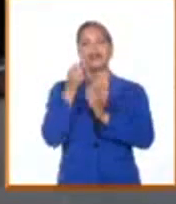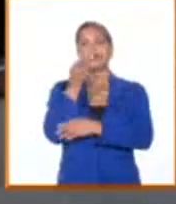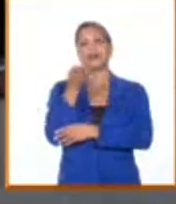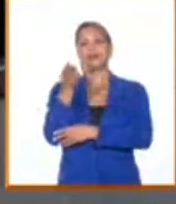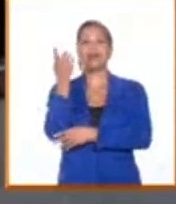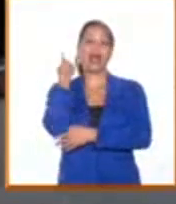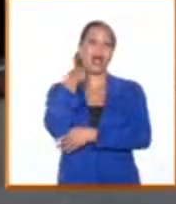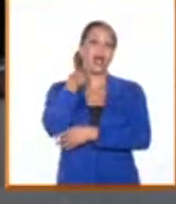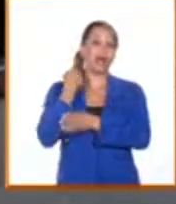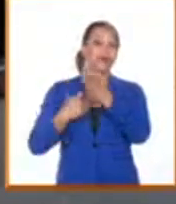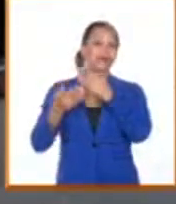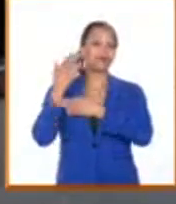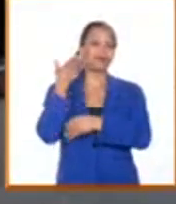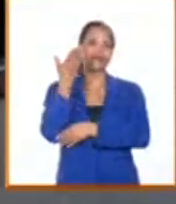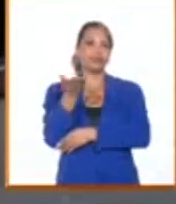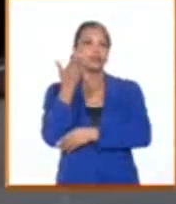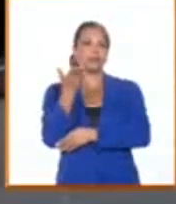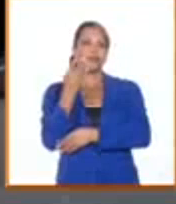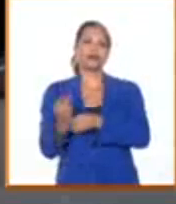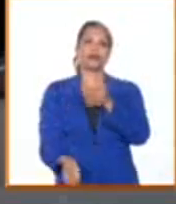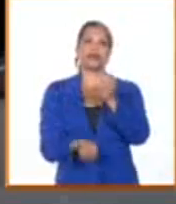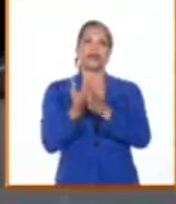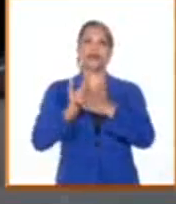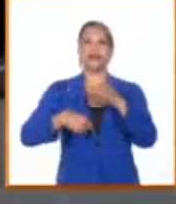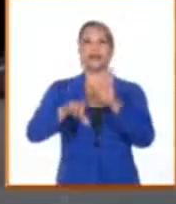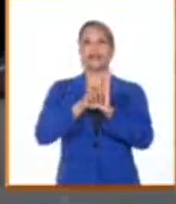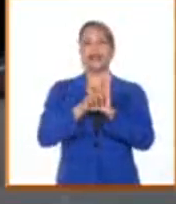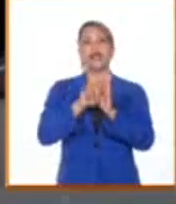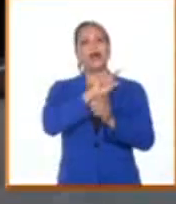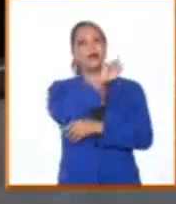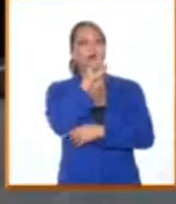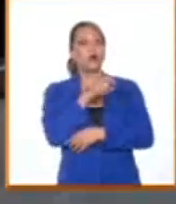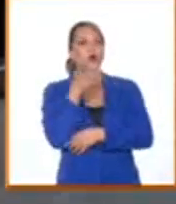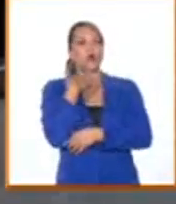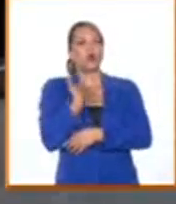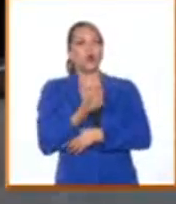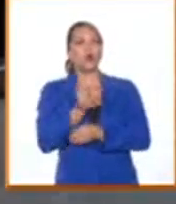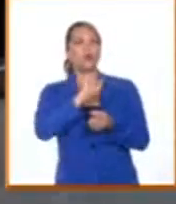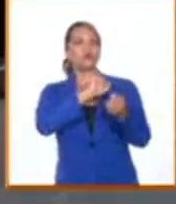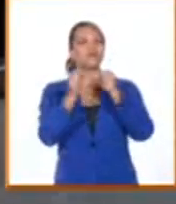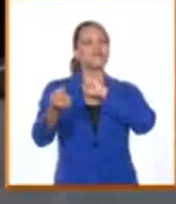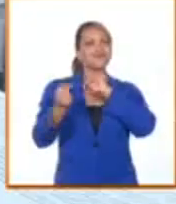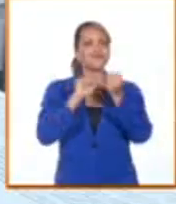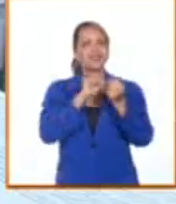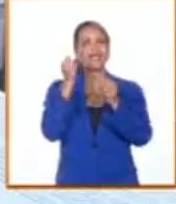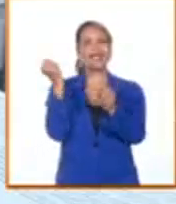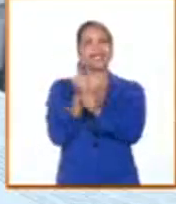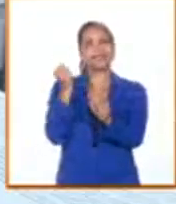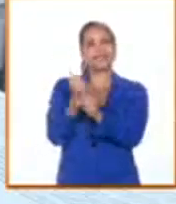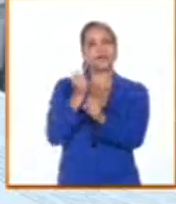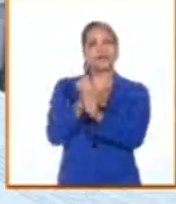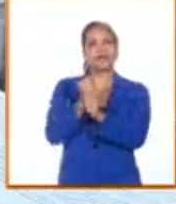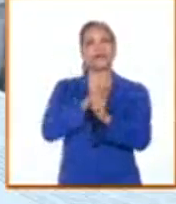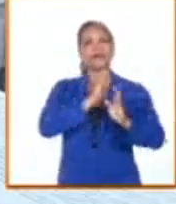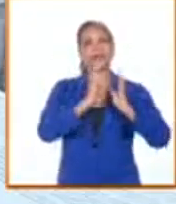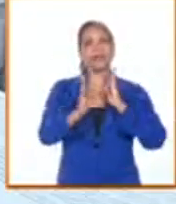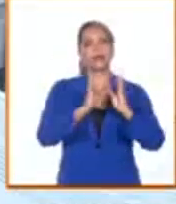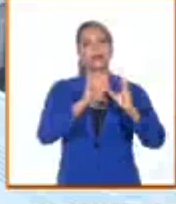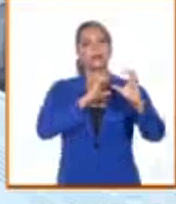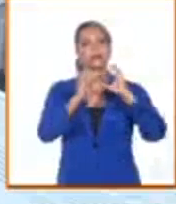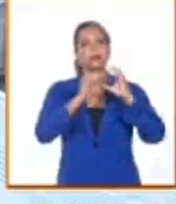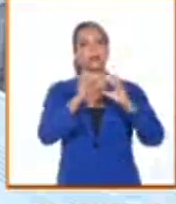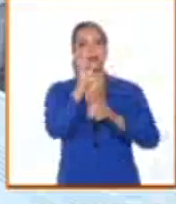en este ámbito? Y también cómo impacta, cómo pues regula el trabajo tanto en el ámbito de la